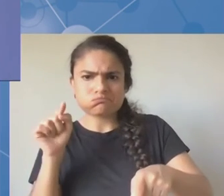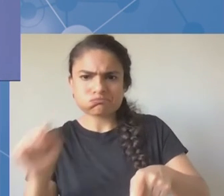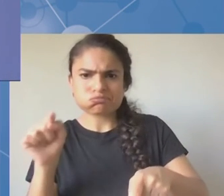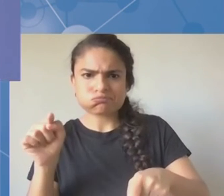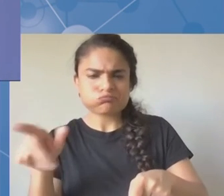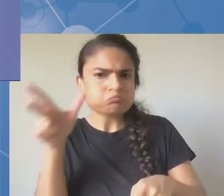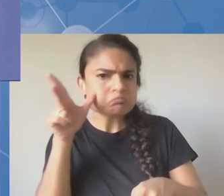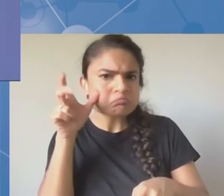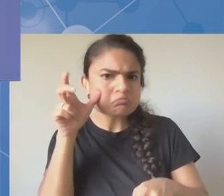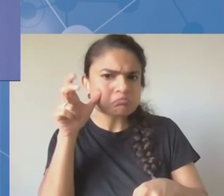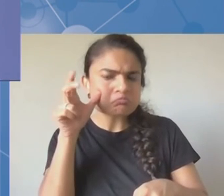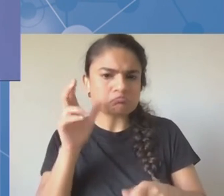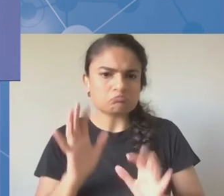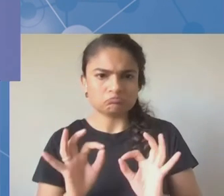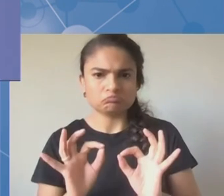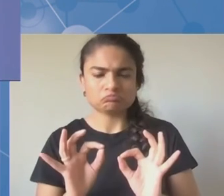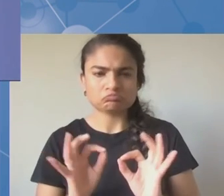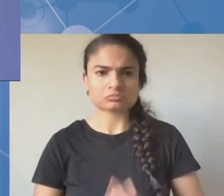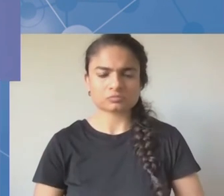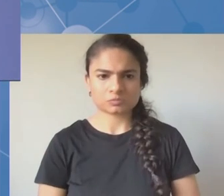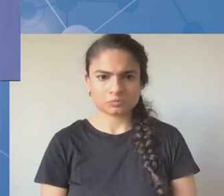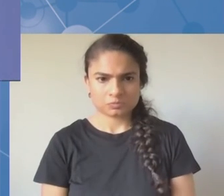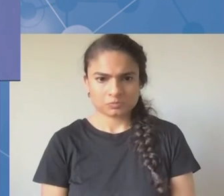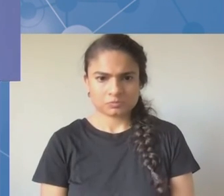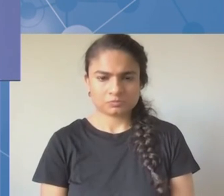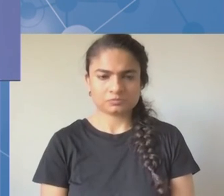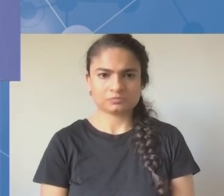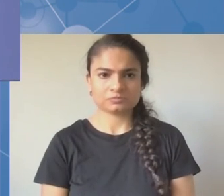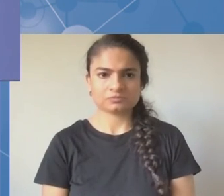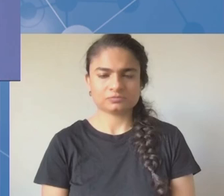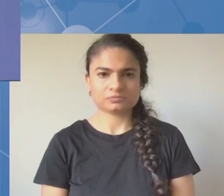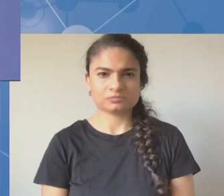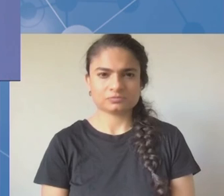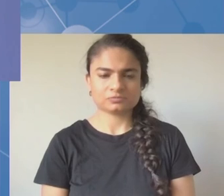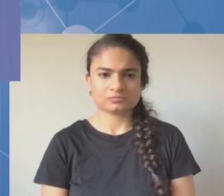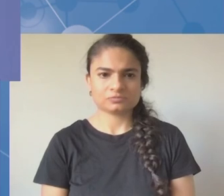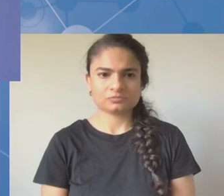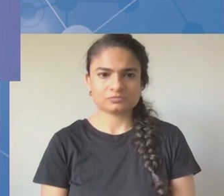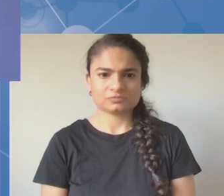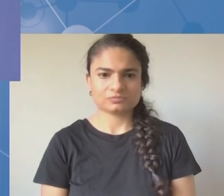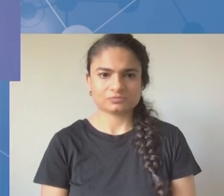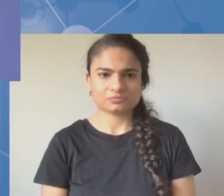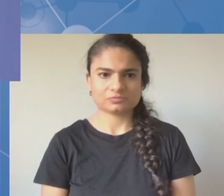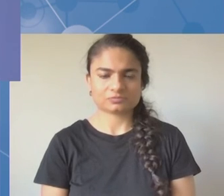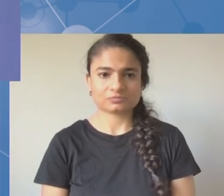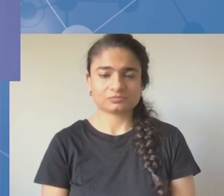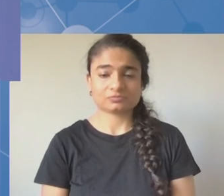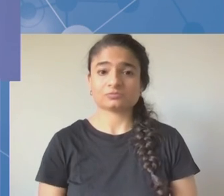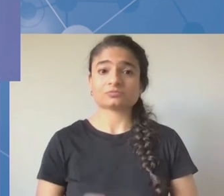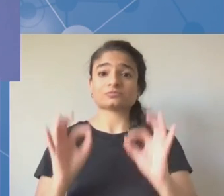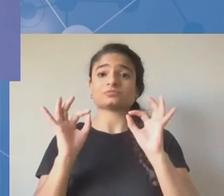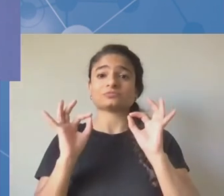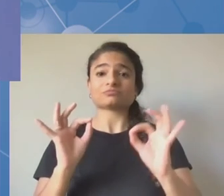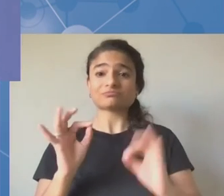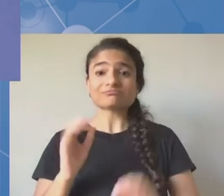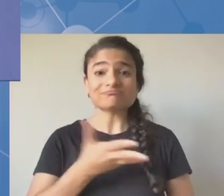Si alguien necesita traducción del francés, puede ahora aprovechar de los dispositivos. Hablaré en francés